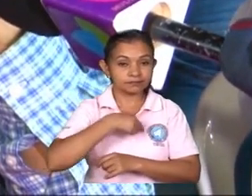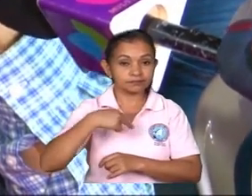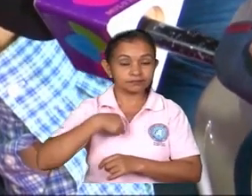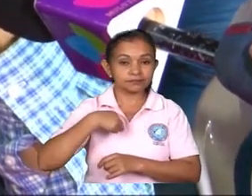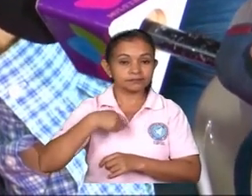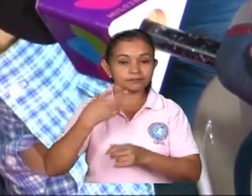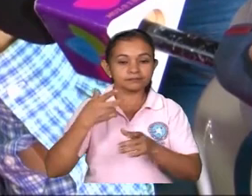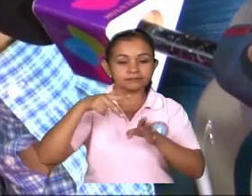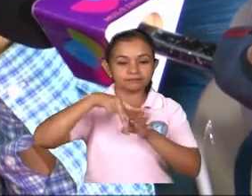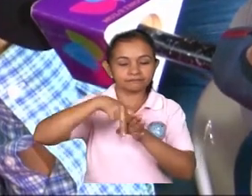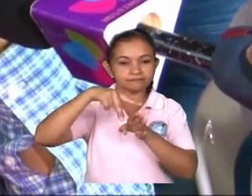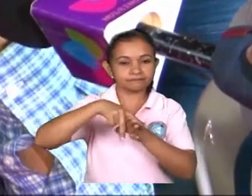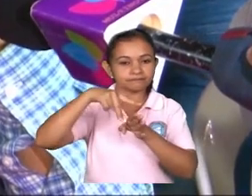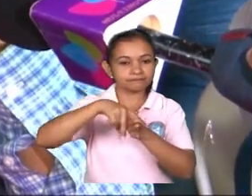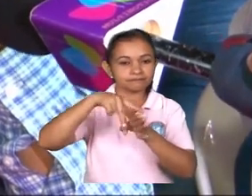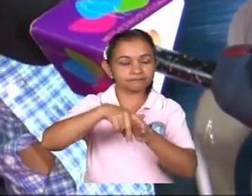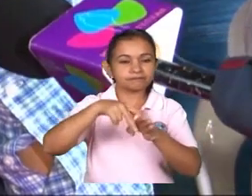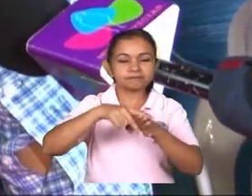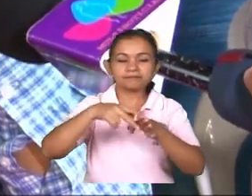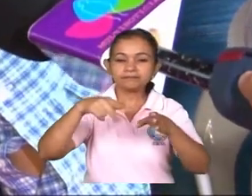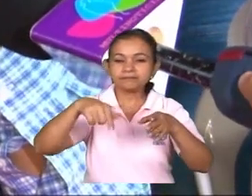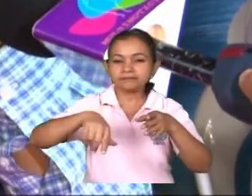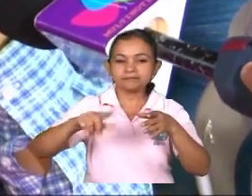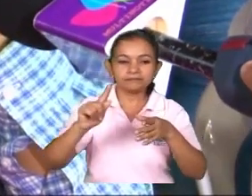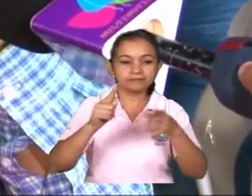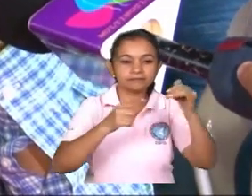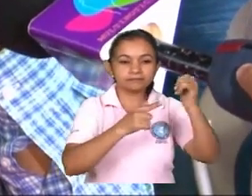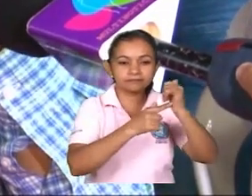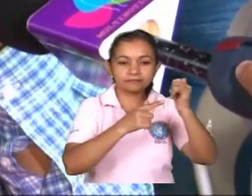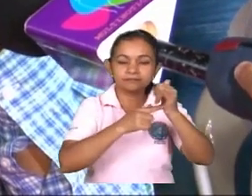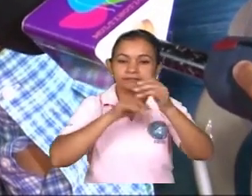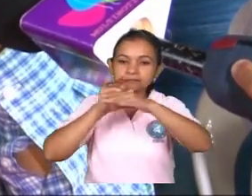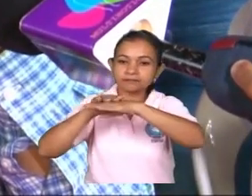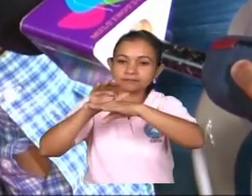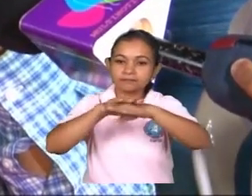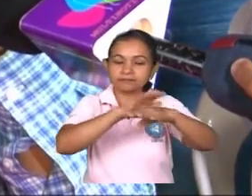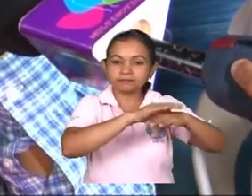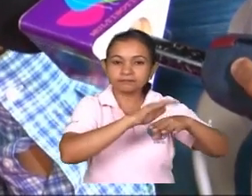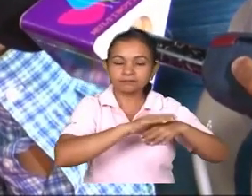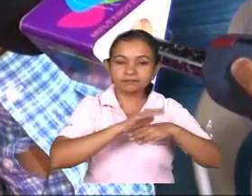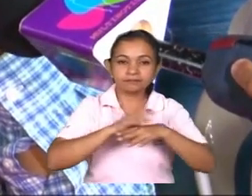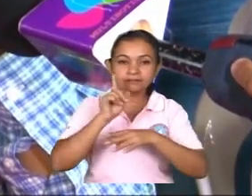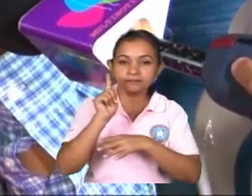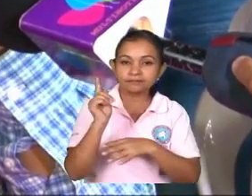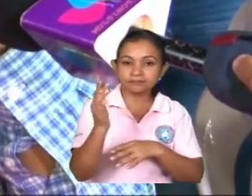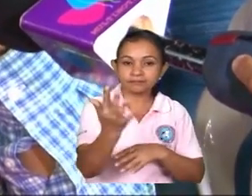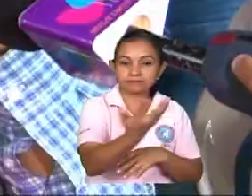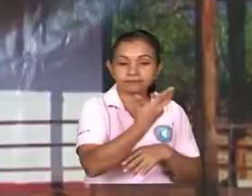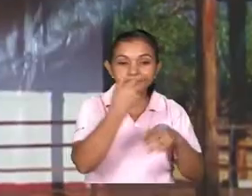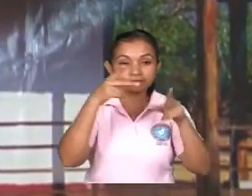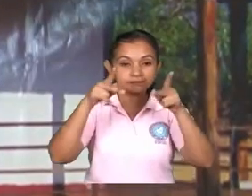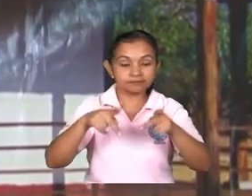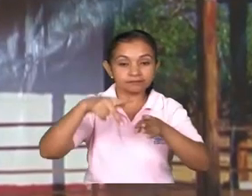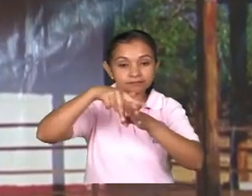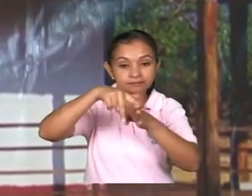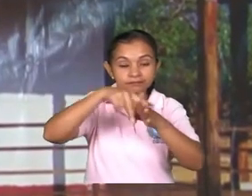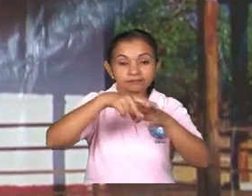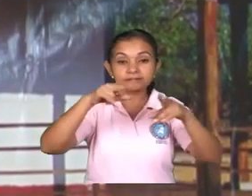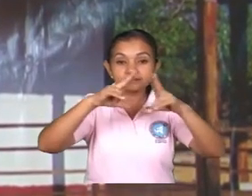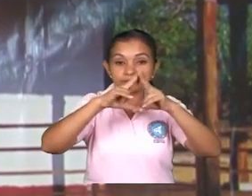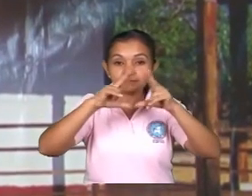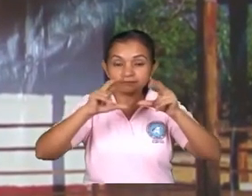será la hípica nacional, donde invitamos ya a todos los caballistas a nivel